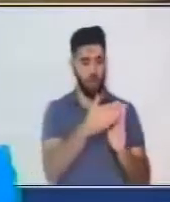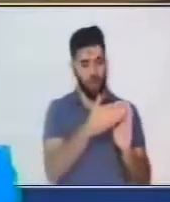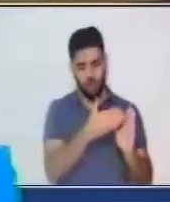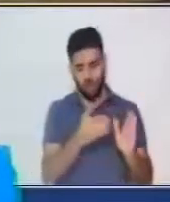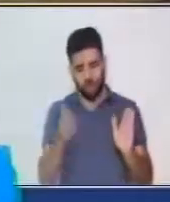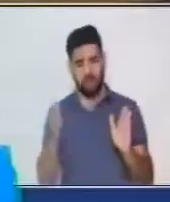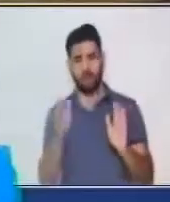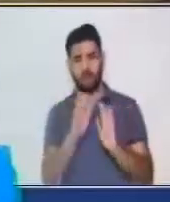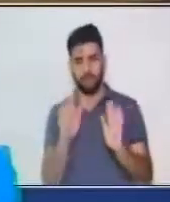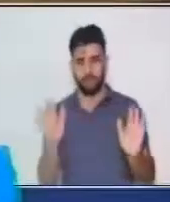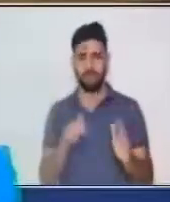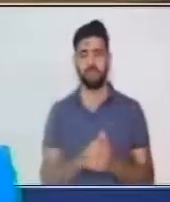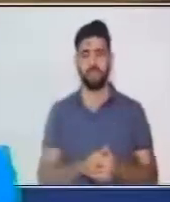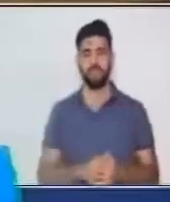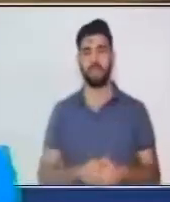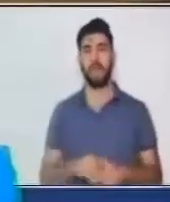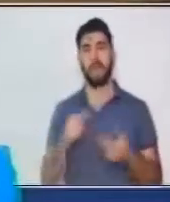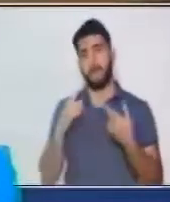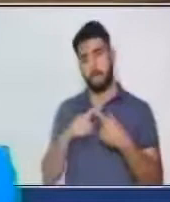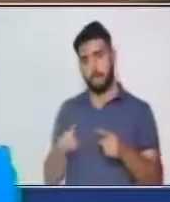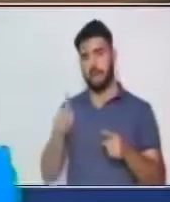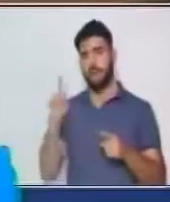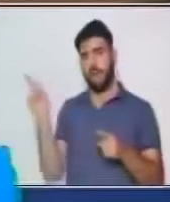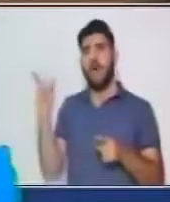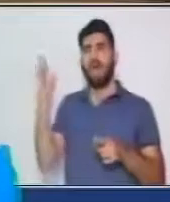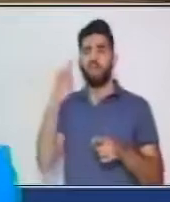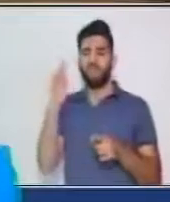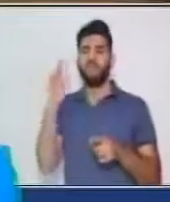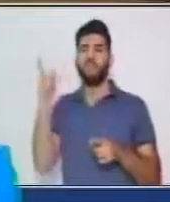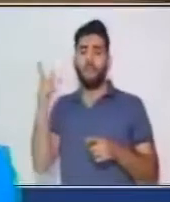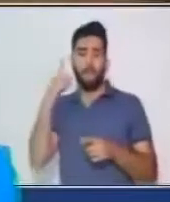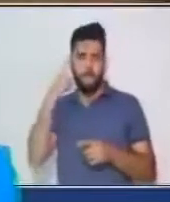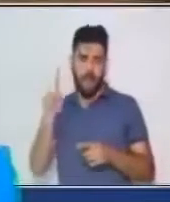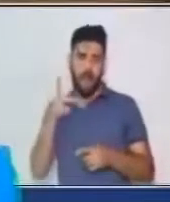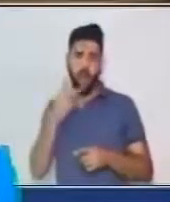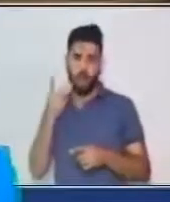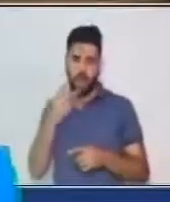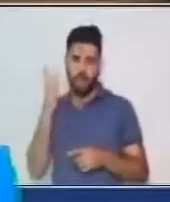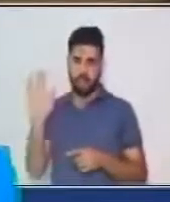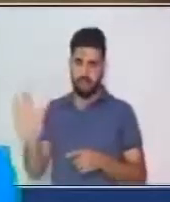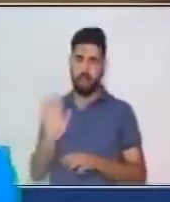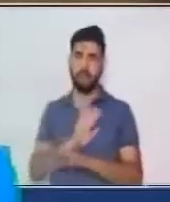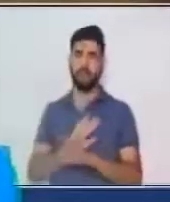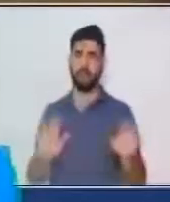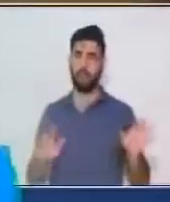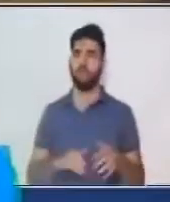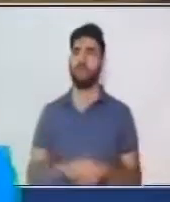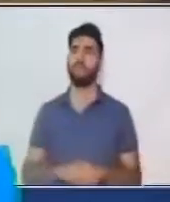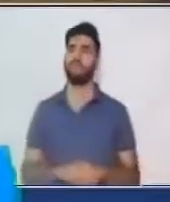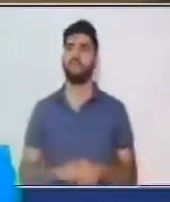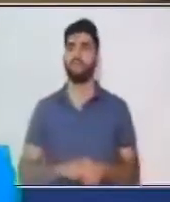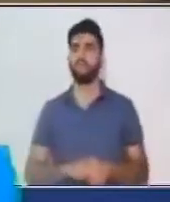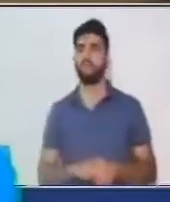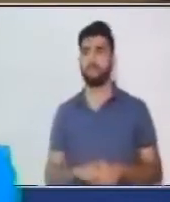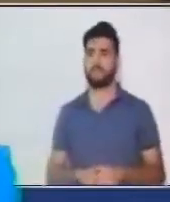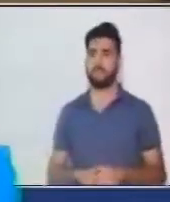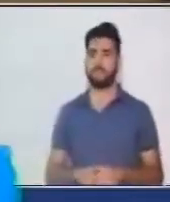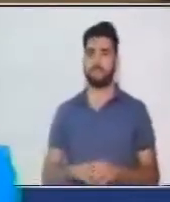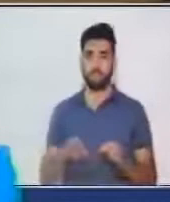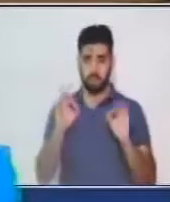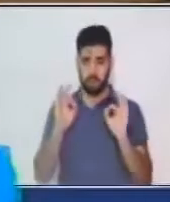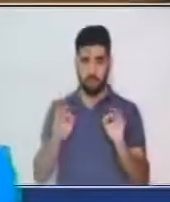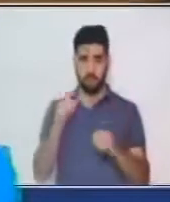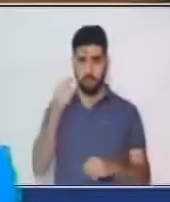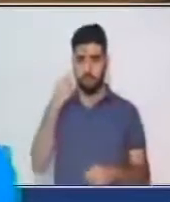otro cuando borras. Entonces, ¿a qué sonido se te parece un lápiz? Muy bien. Ahora, observa alrededor,